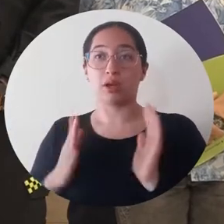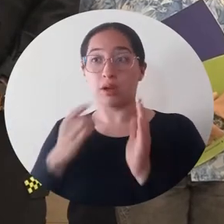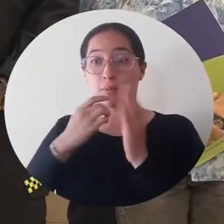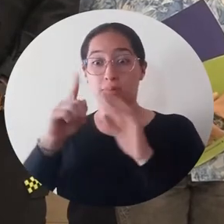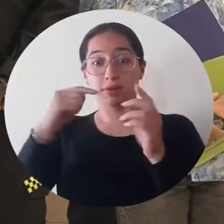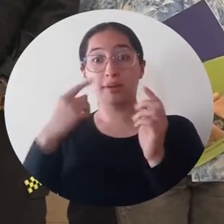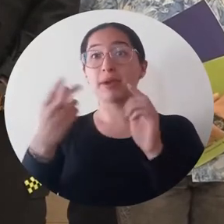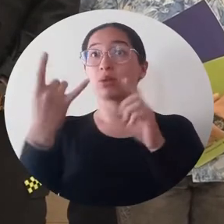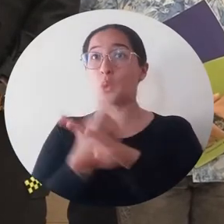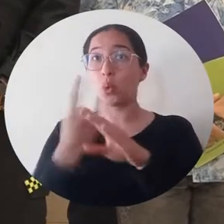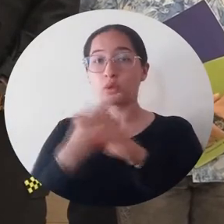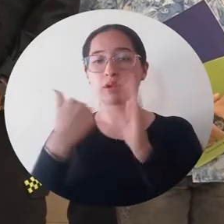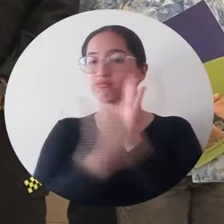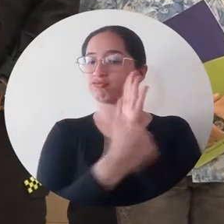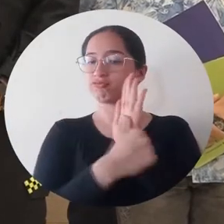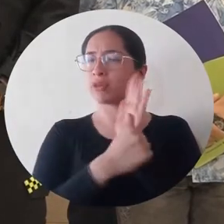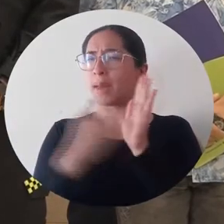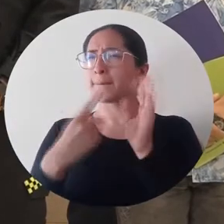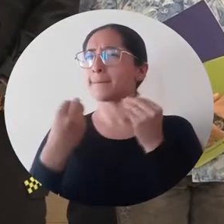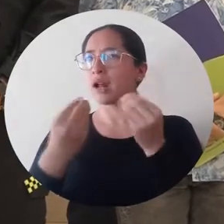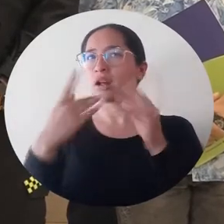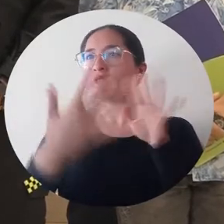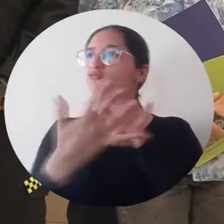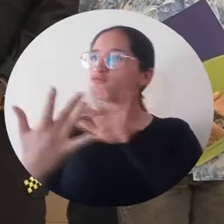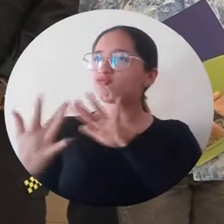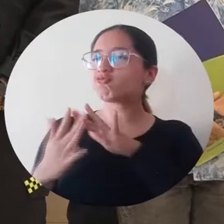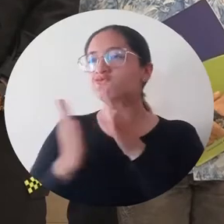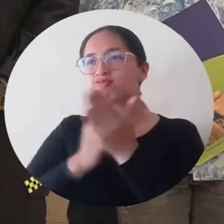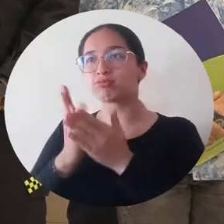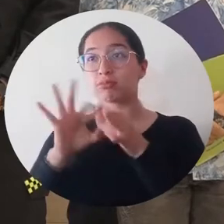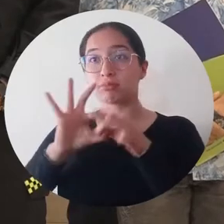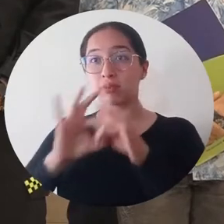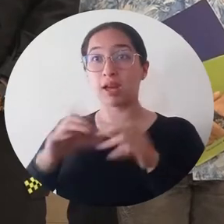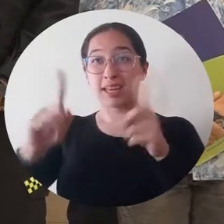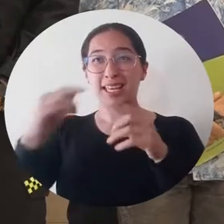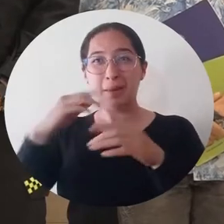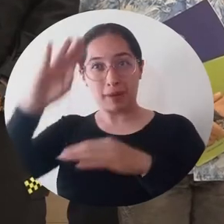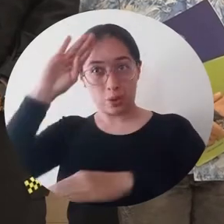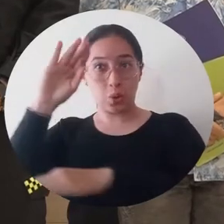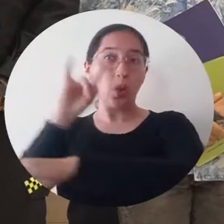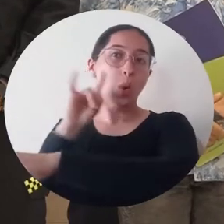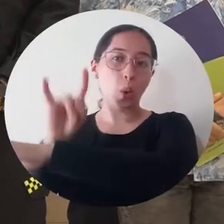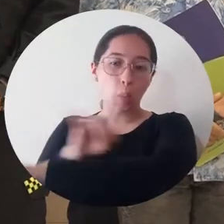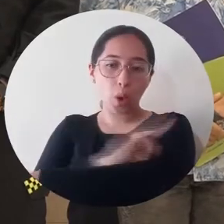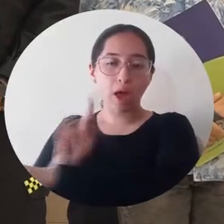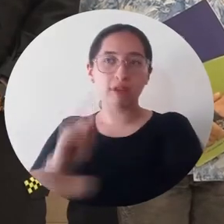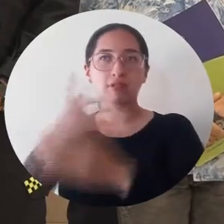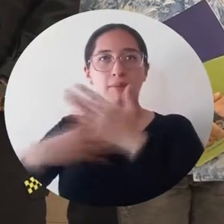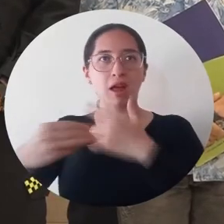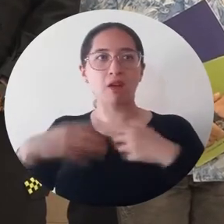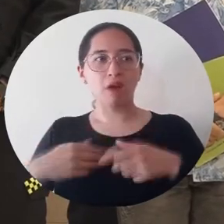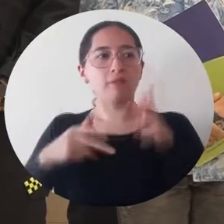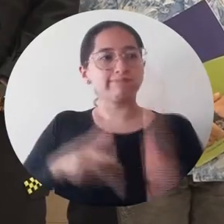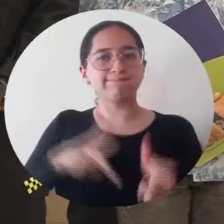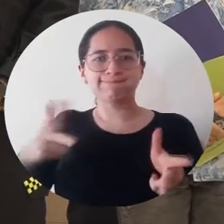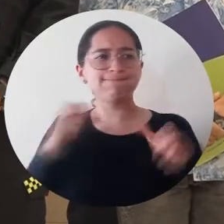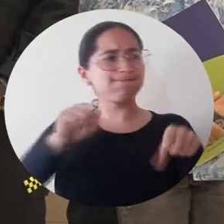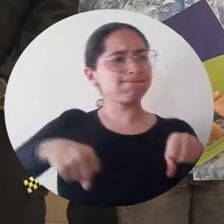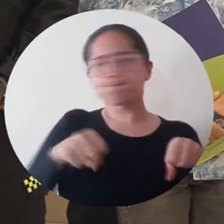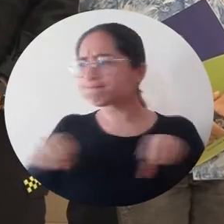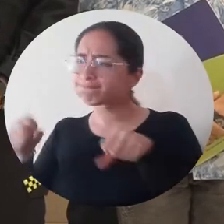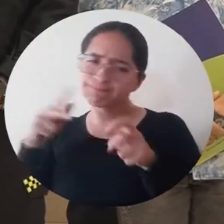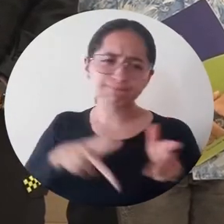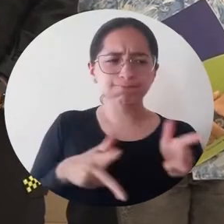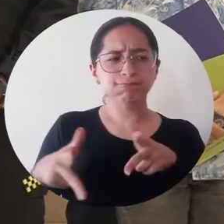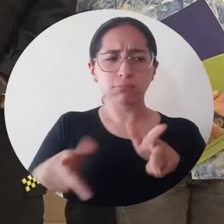permita también una interacción permanente con las comunidades. Vamos a seguir reforzando los patrullajes externos en los accesos de la universidad, a reforzar también medidas internas